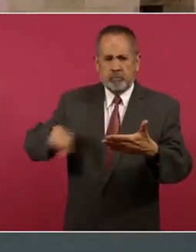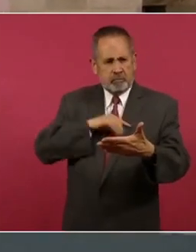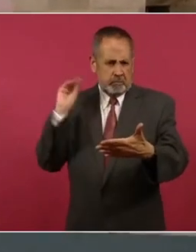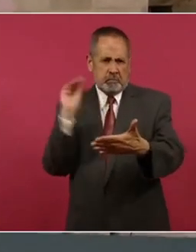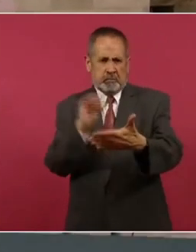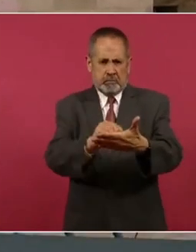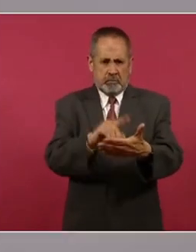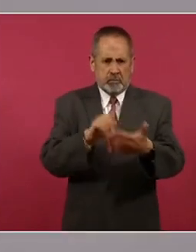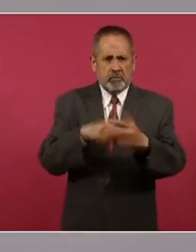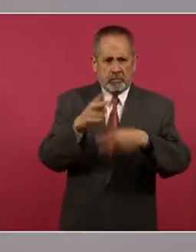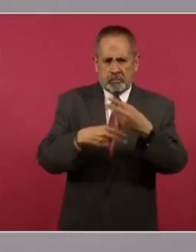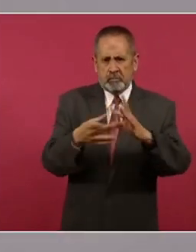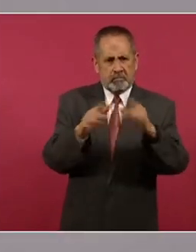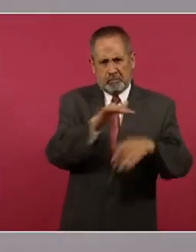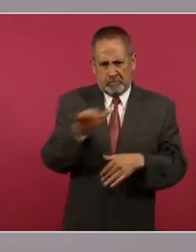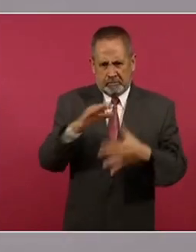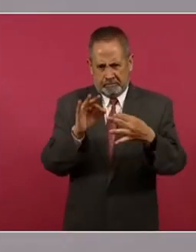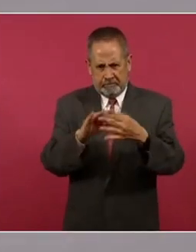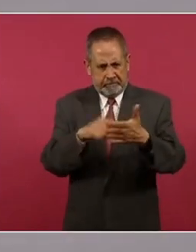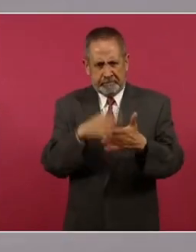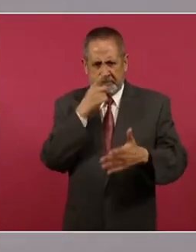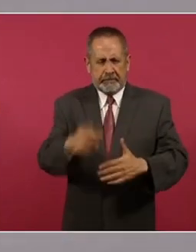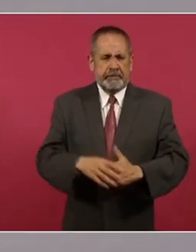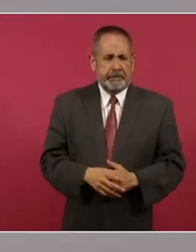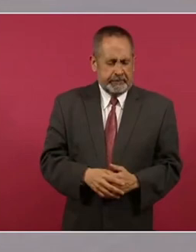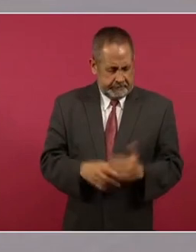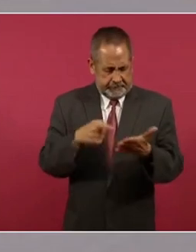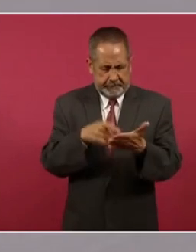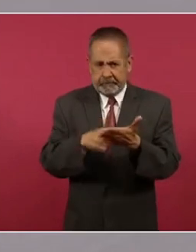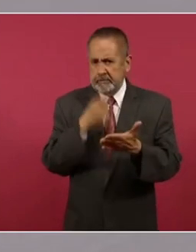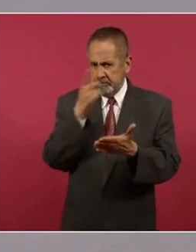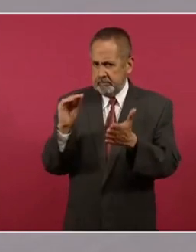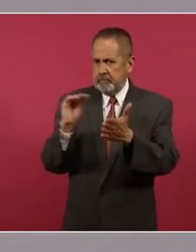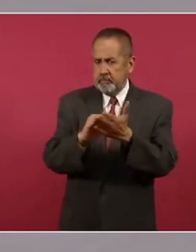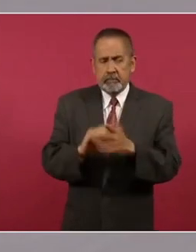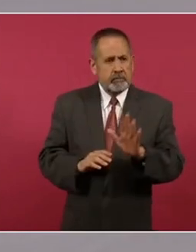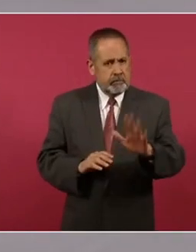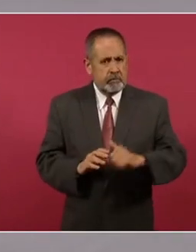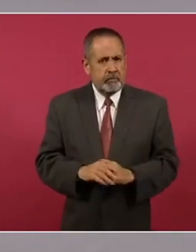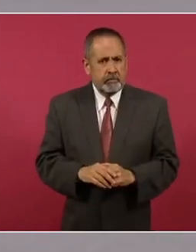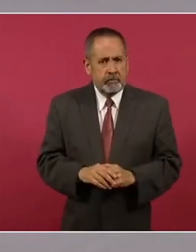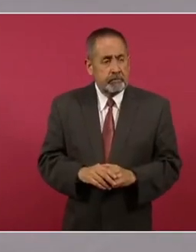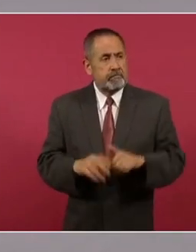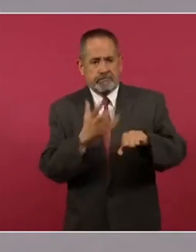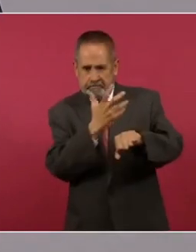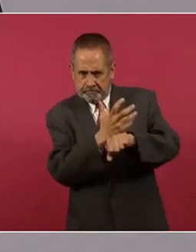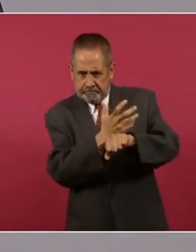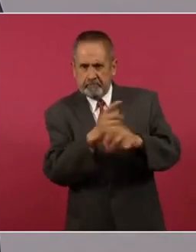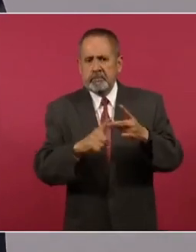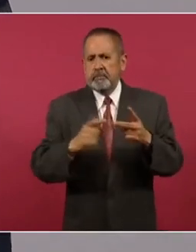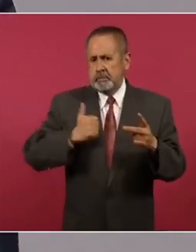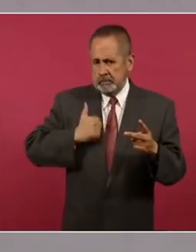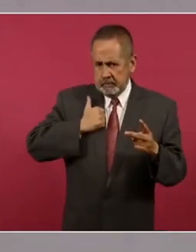que se los voy a leer dice Estados Unidos y Canadá